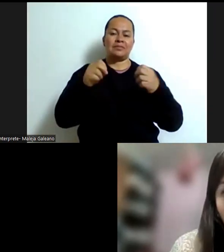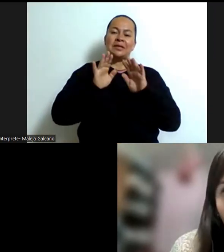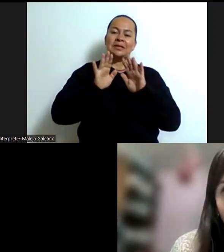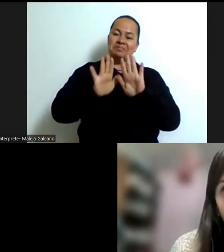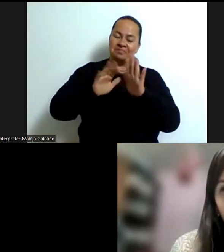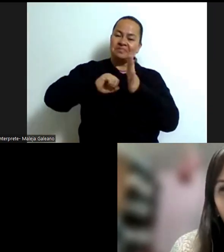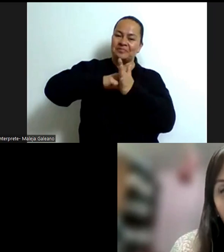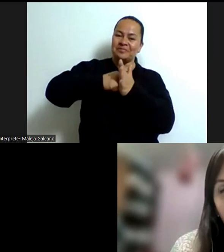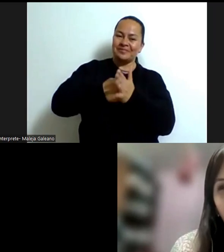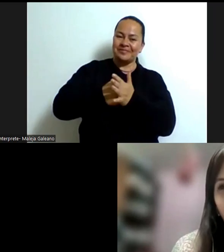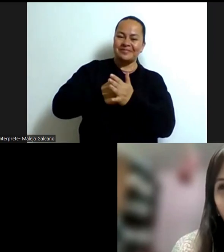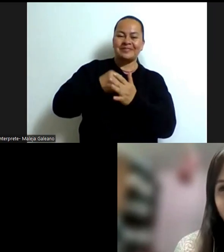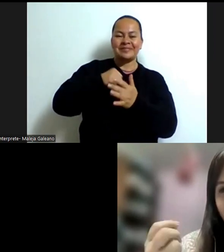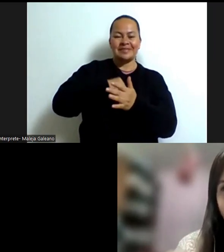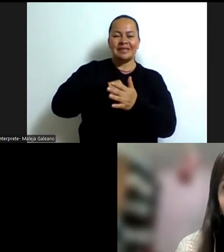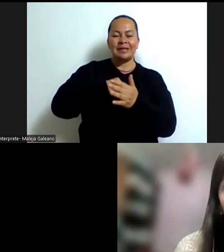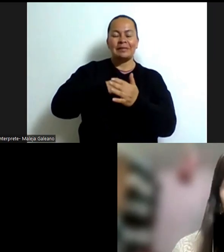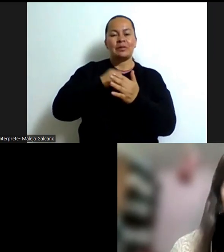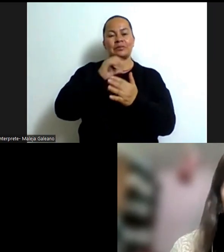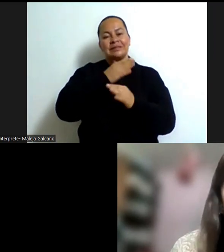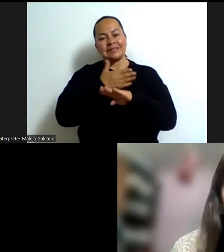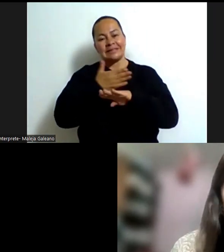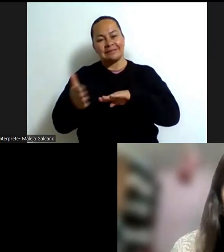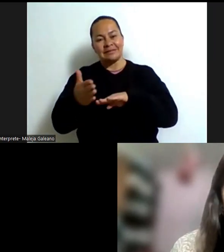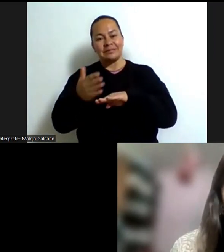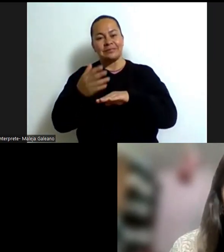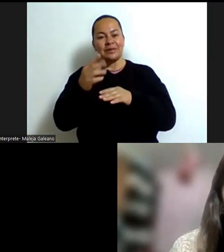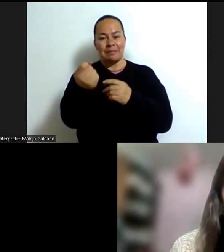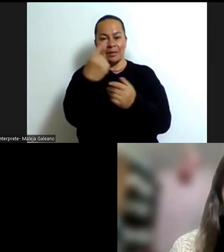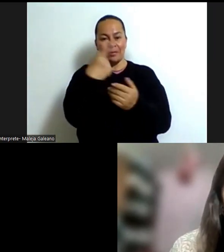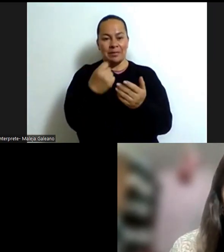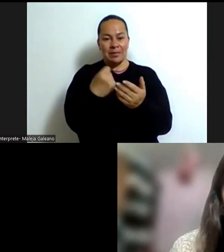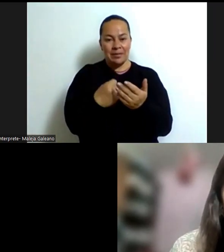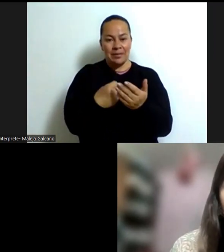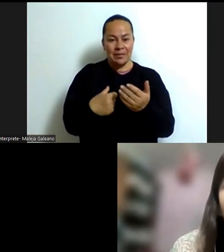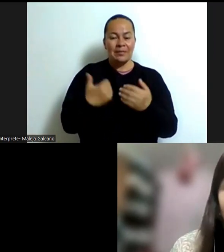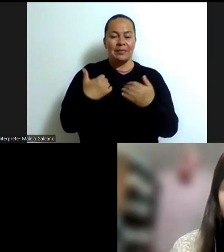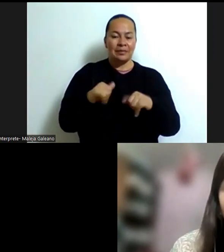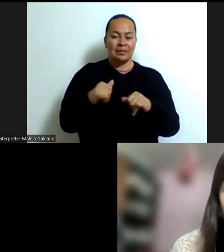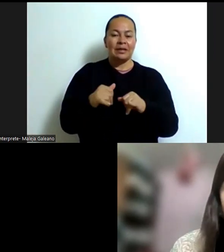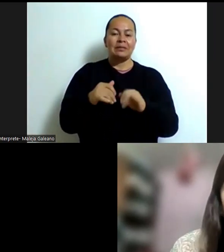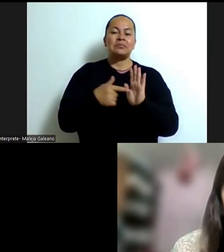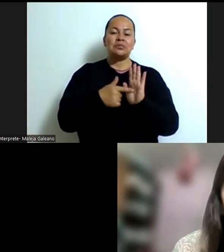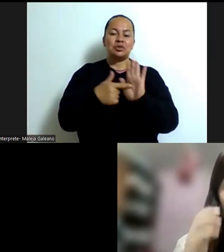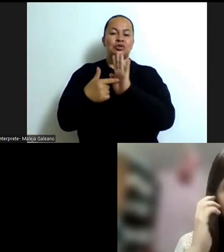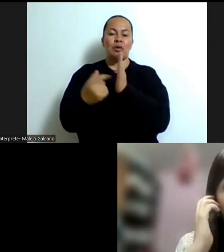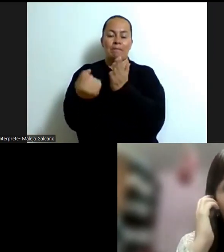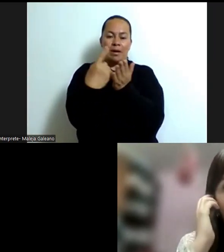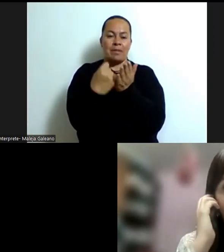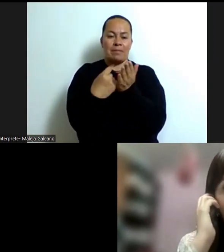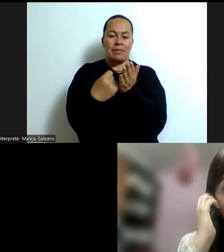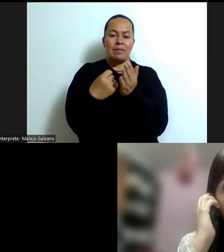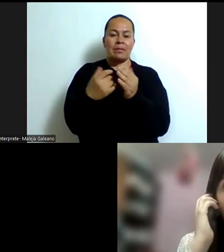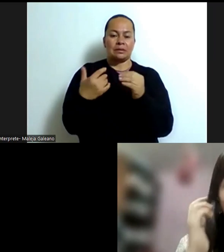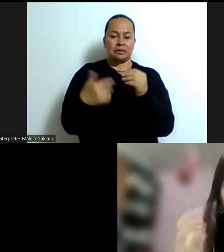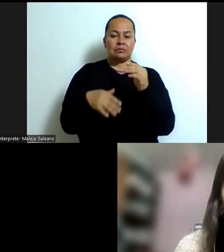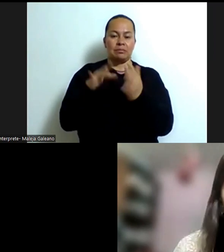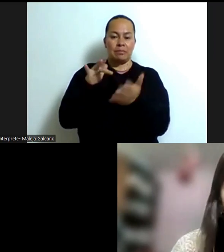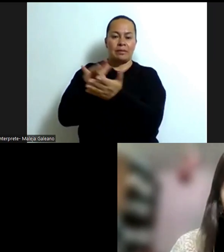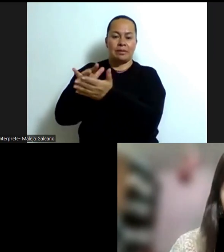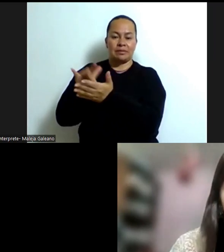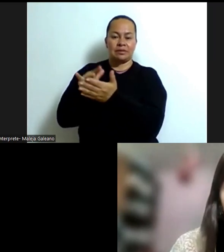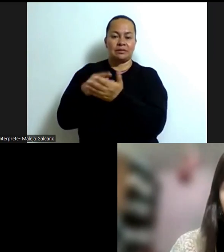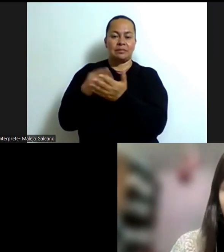a tenerla en el bloque de preguntas sé que en el chat nos reflejan unas preguntas bien interesantes que vamos a ir abordando en nuestro bloque de